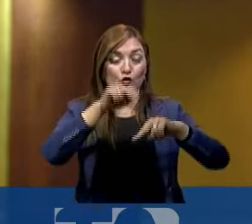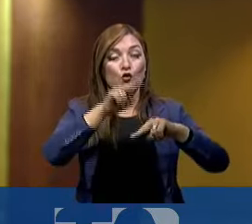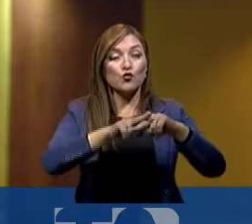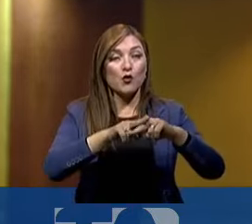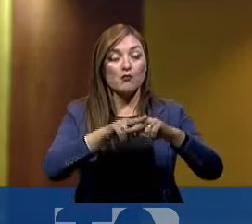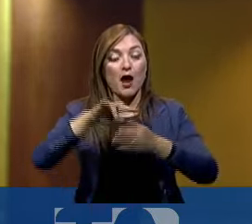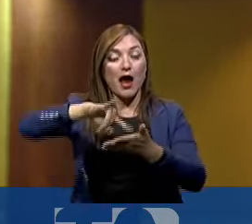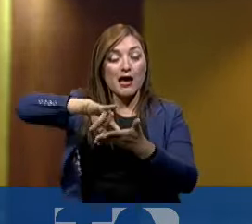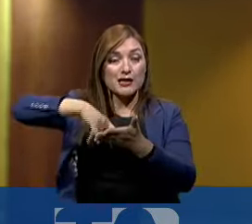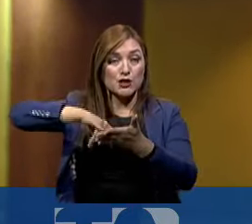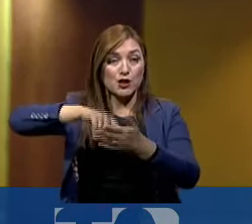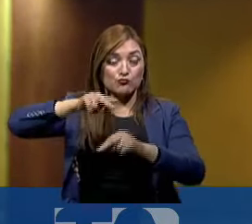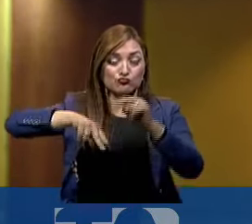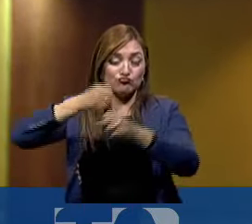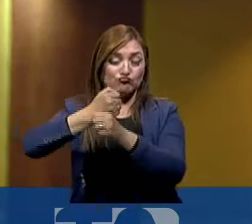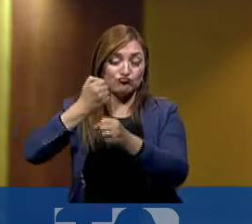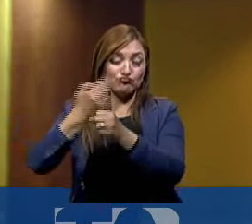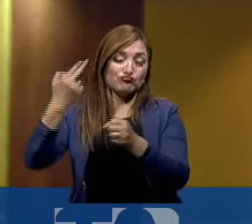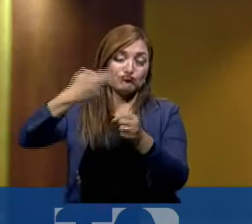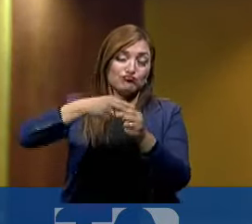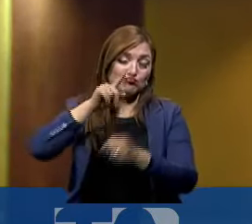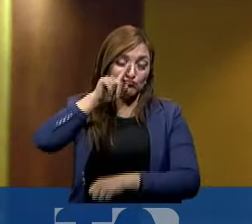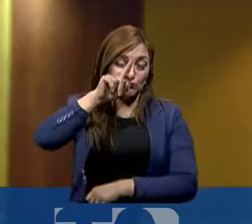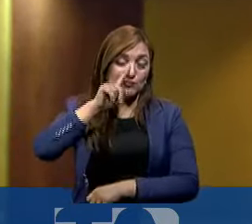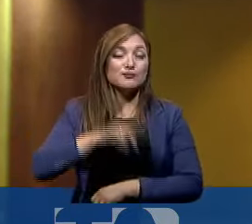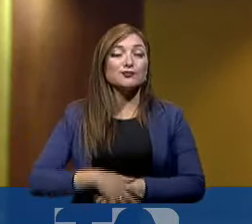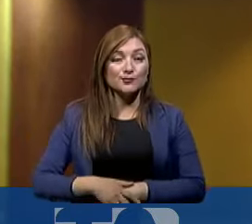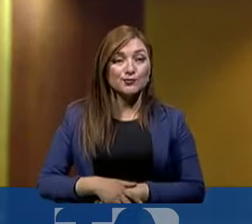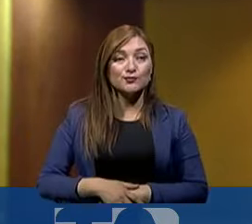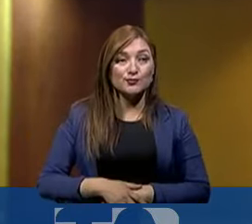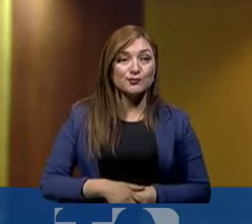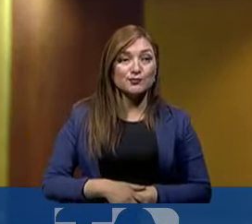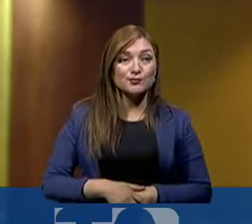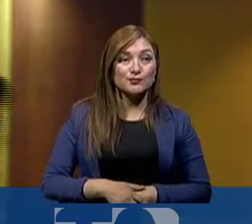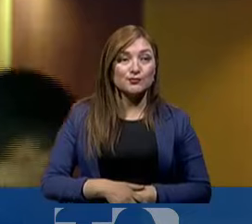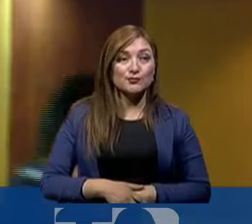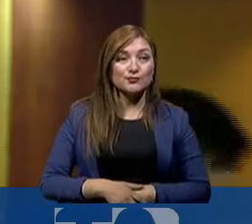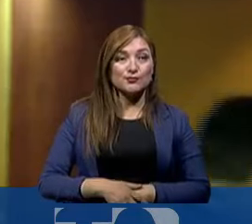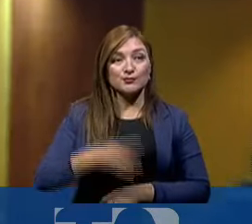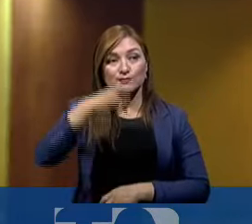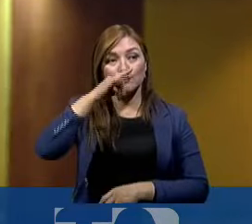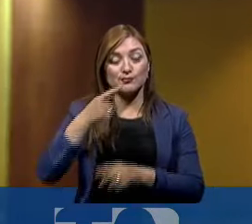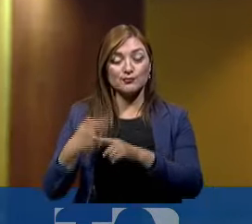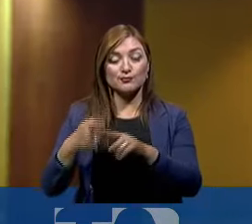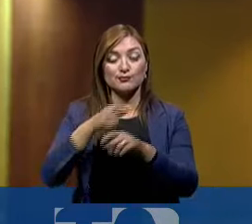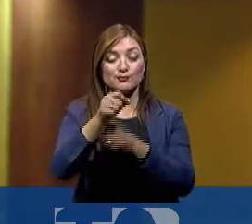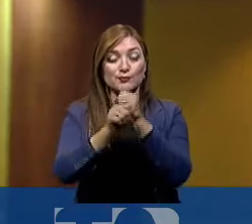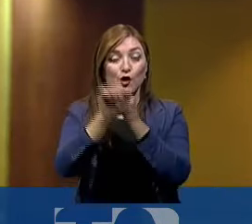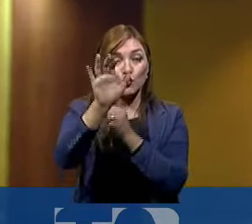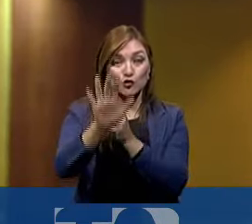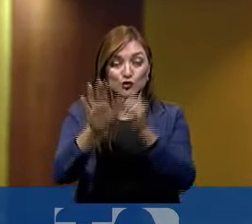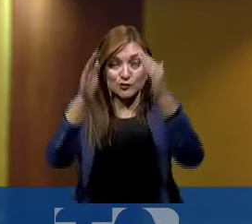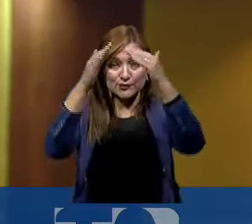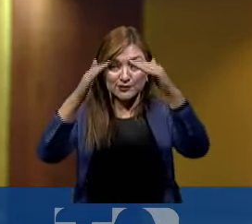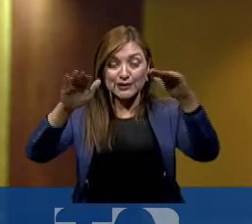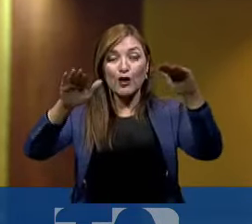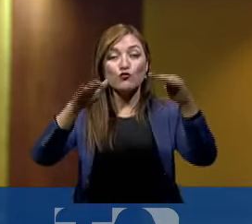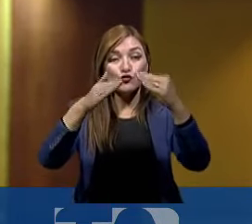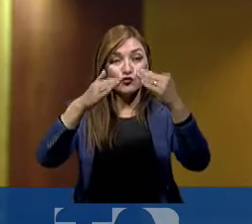duda. Y tengo otros niños también, además que llevamos 5 años seguidos haciendo la